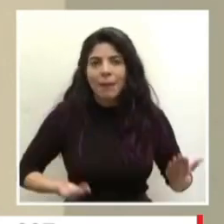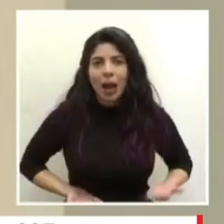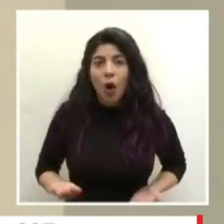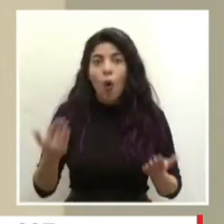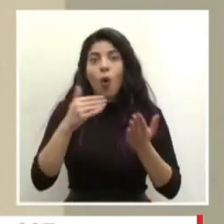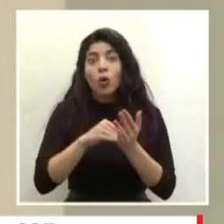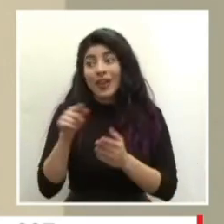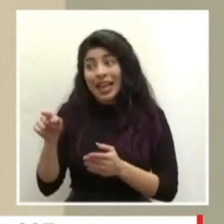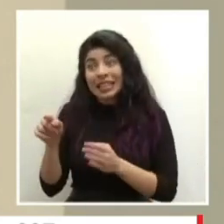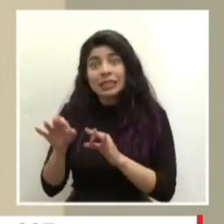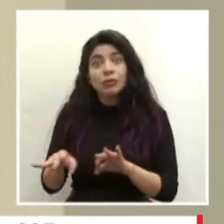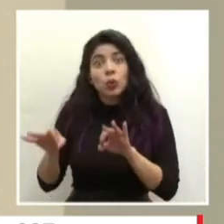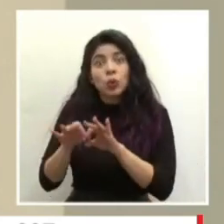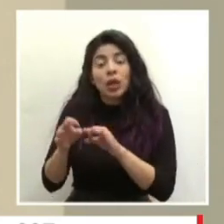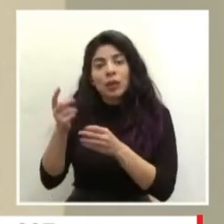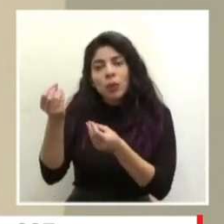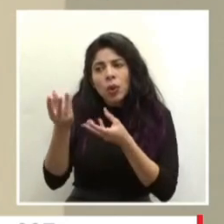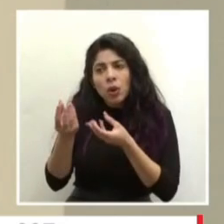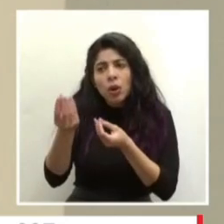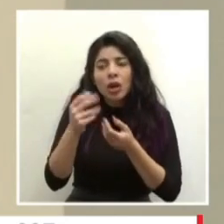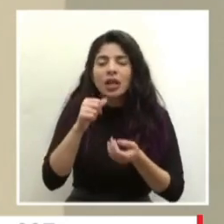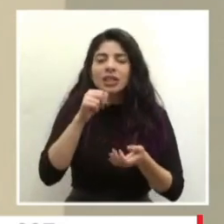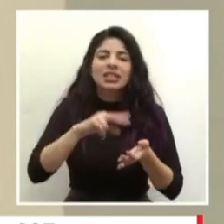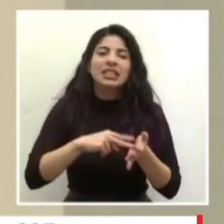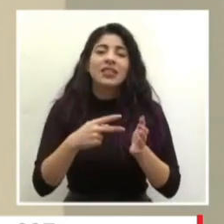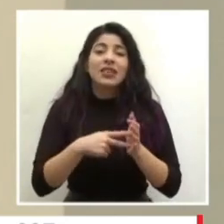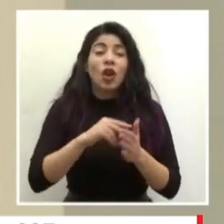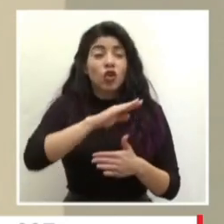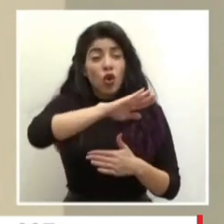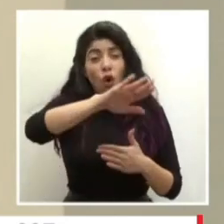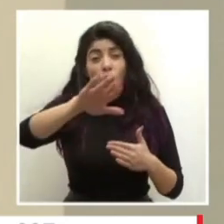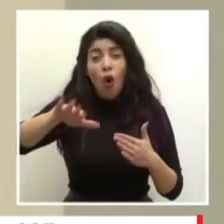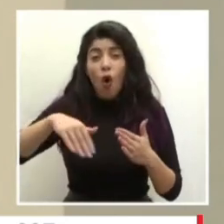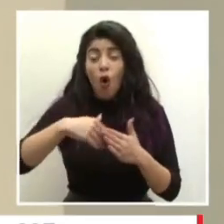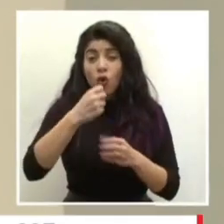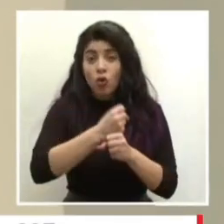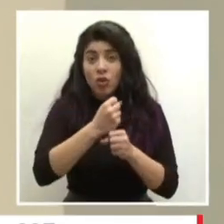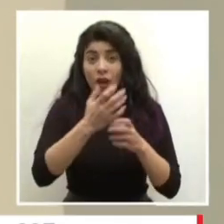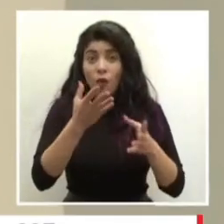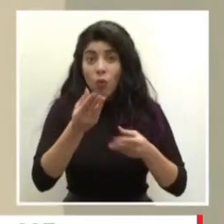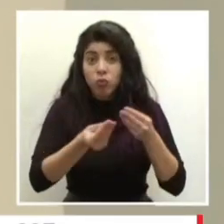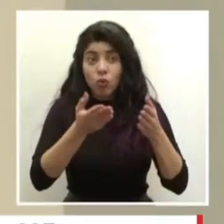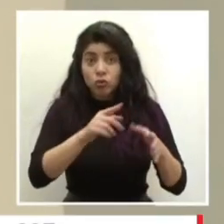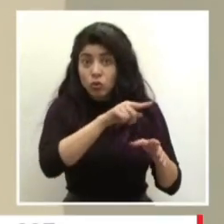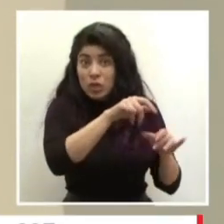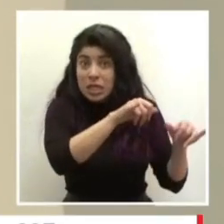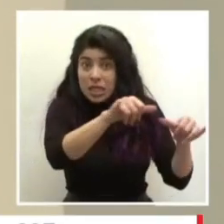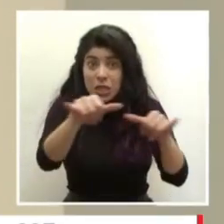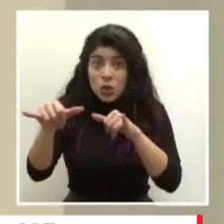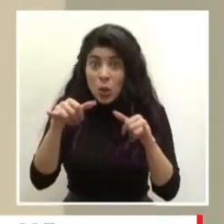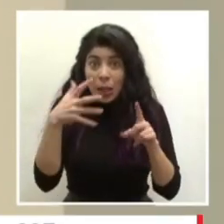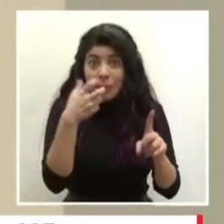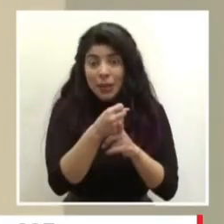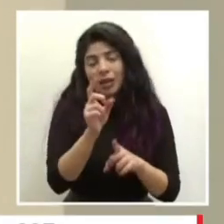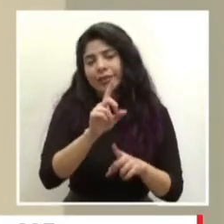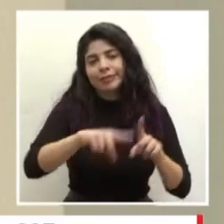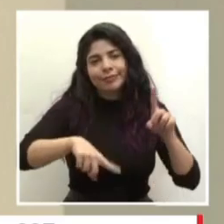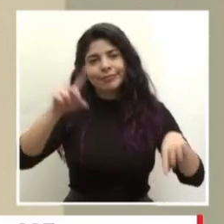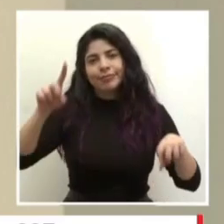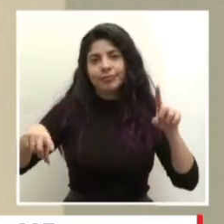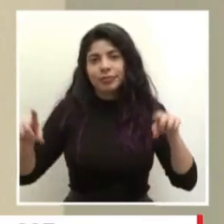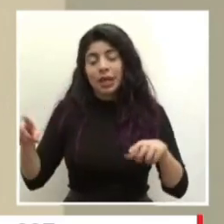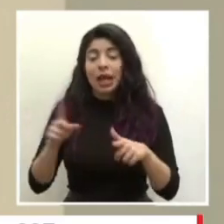porque nos va dando luces de que no necesariamente en todas las actividades productivas vamos a tener el mismo nivel de afectación. Entonces,